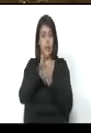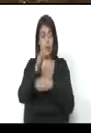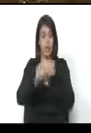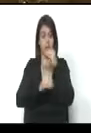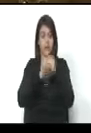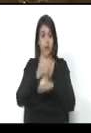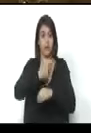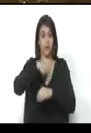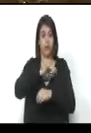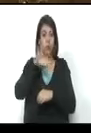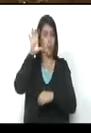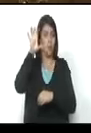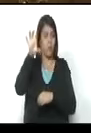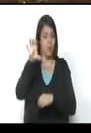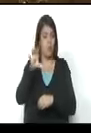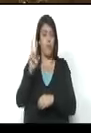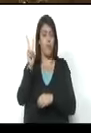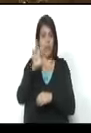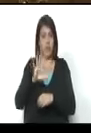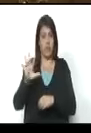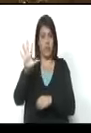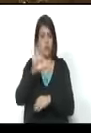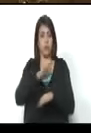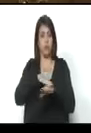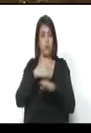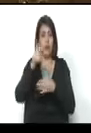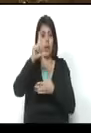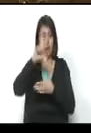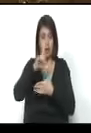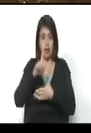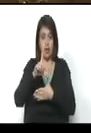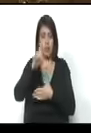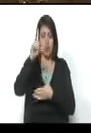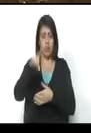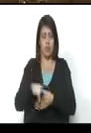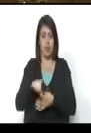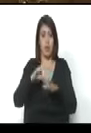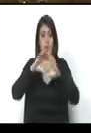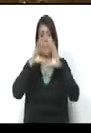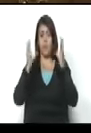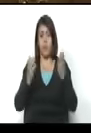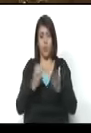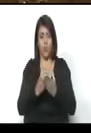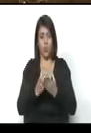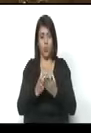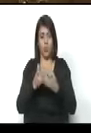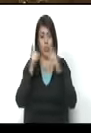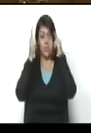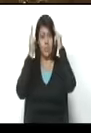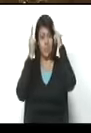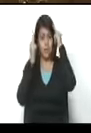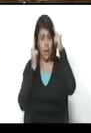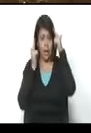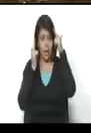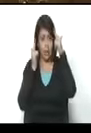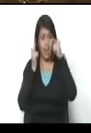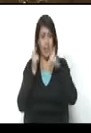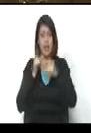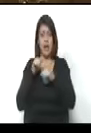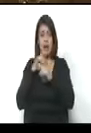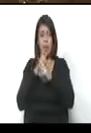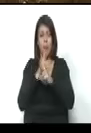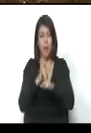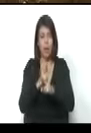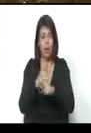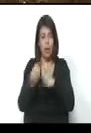luchando por nuestro país, por Venezuela, por América Latina y por el mundo. Un Chávez correspondido